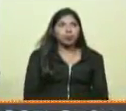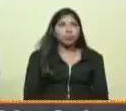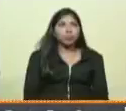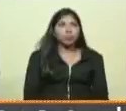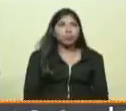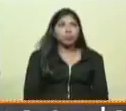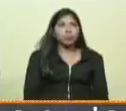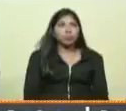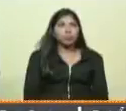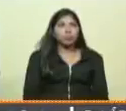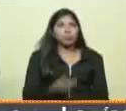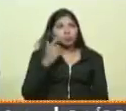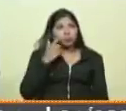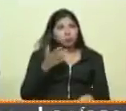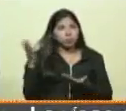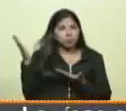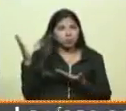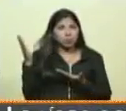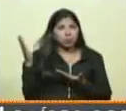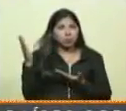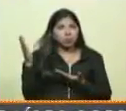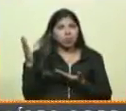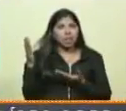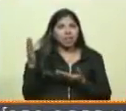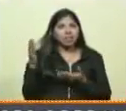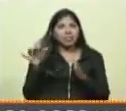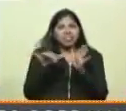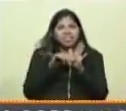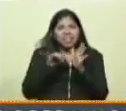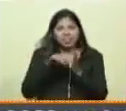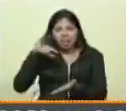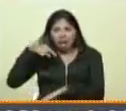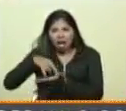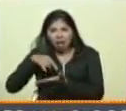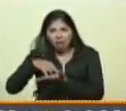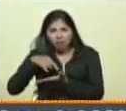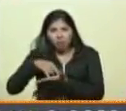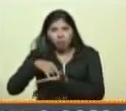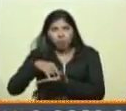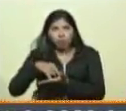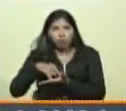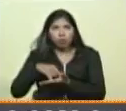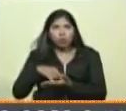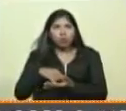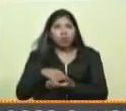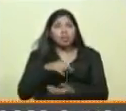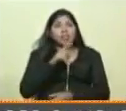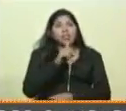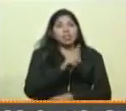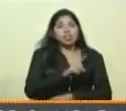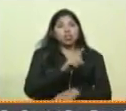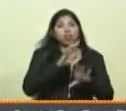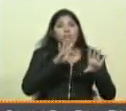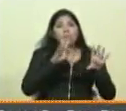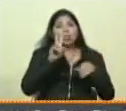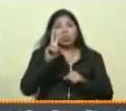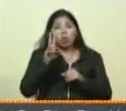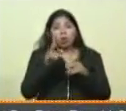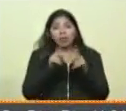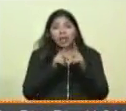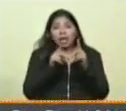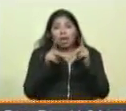casi en los límites con el estado Carabobo. Y de aquí a aquí hay 192 kilómetros en Yaracal. Ustedes pueden ver